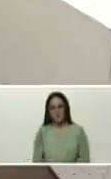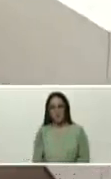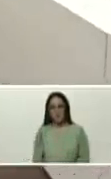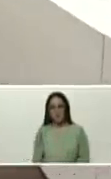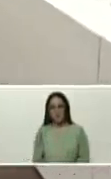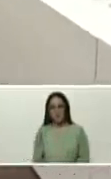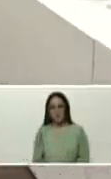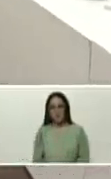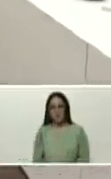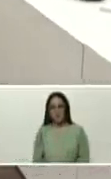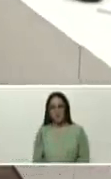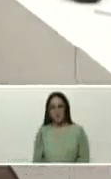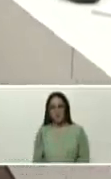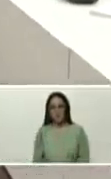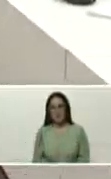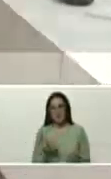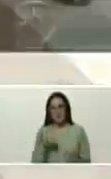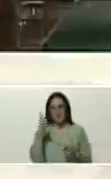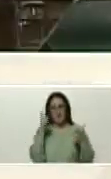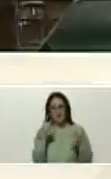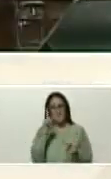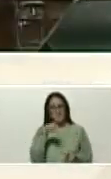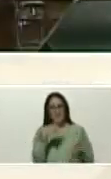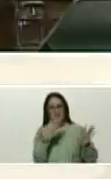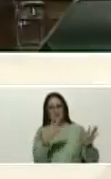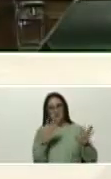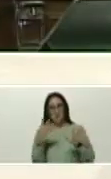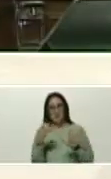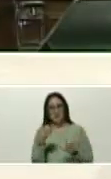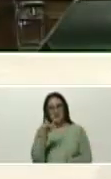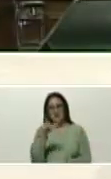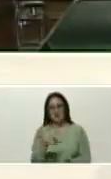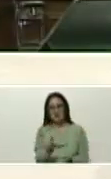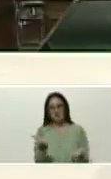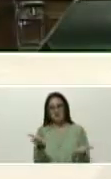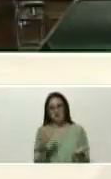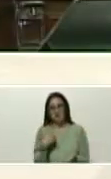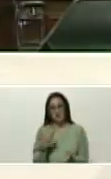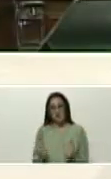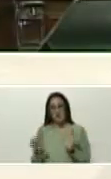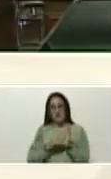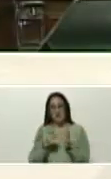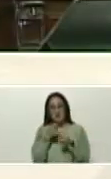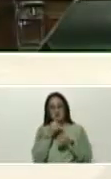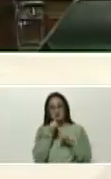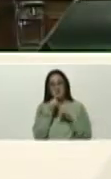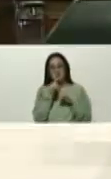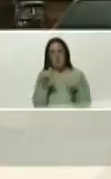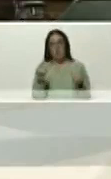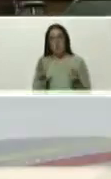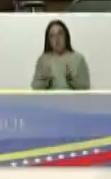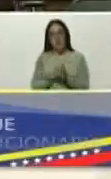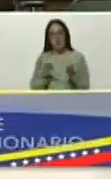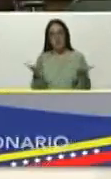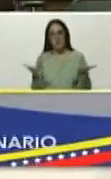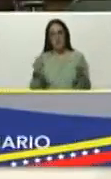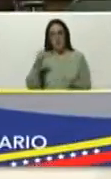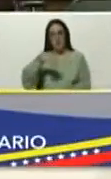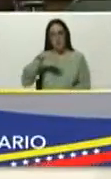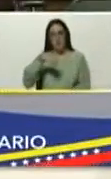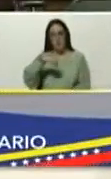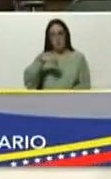Y aquí entonces el comandante Chávez en 1990, muchachas, muchachos, yo voy a volver a publicar este libro, Márquez. Hoy mismo lo voy